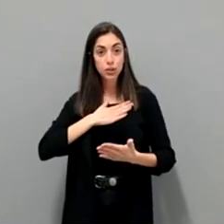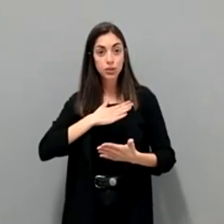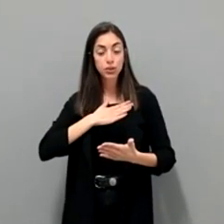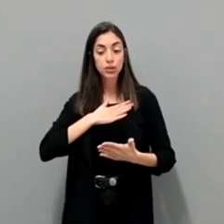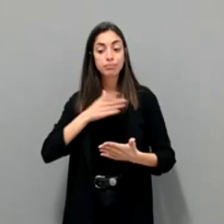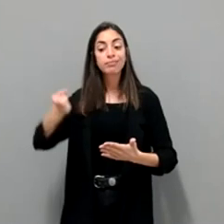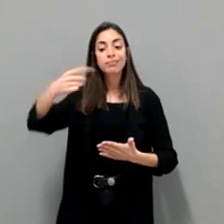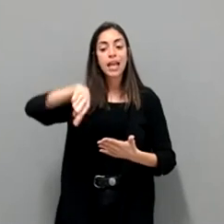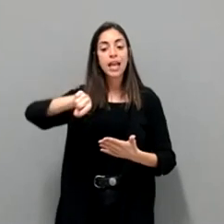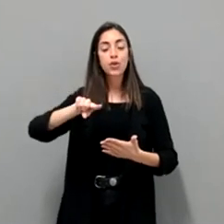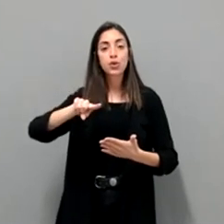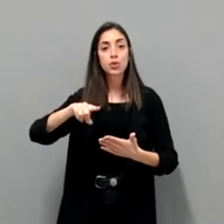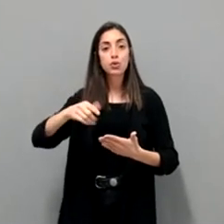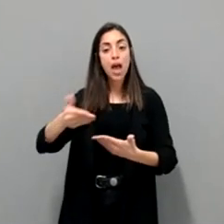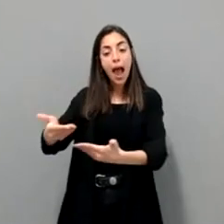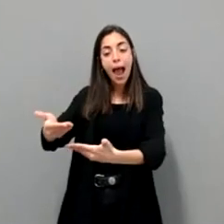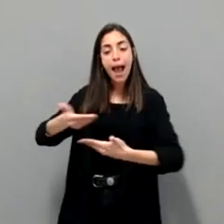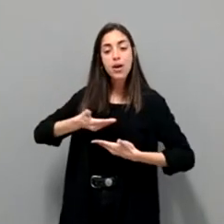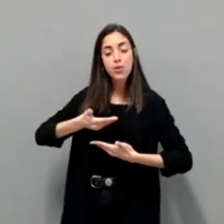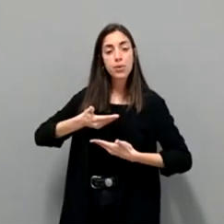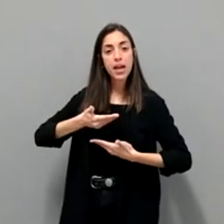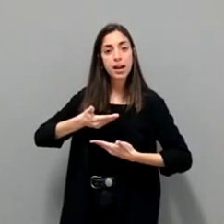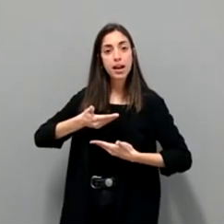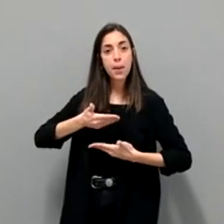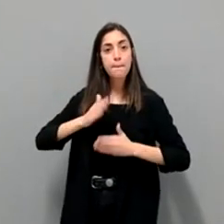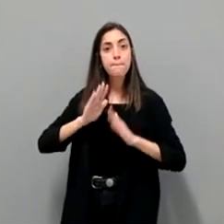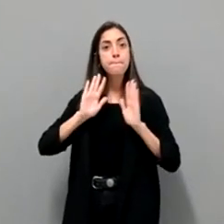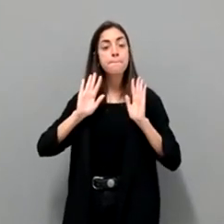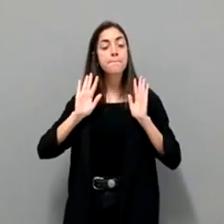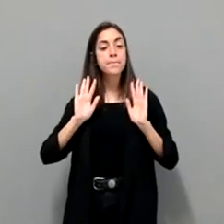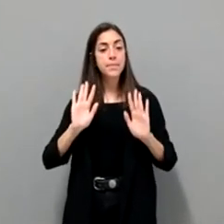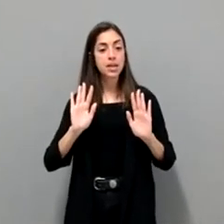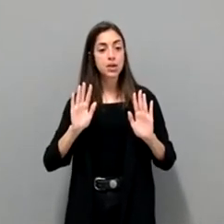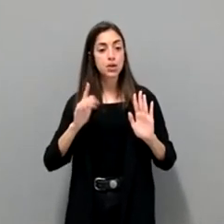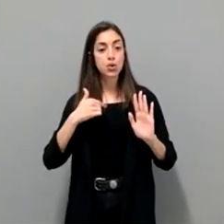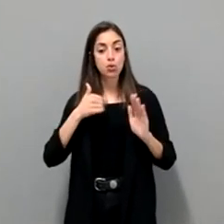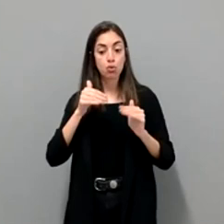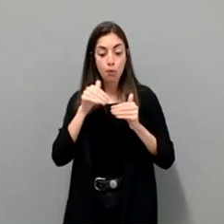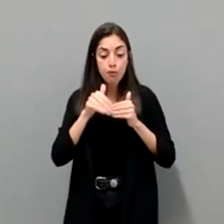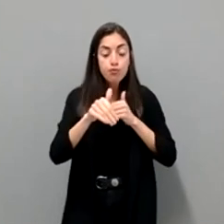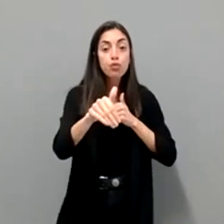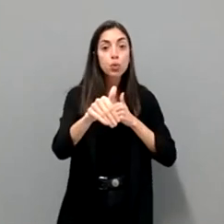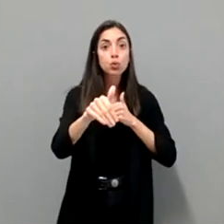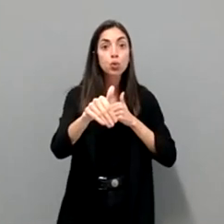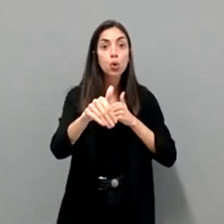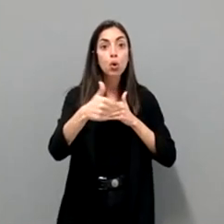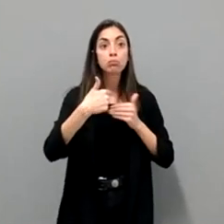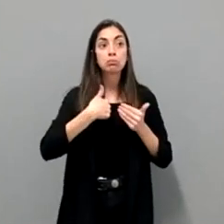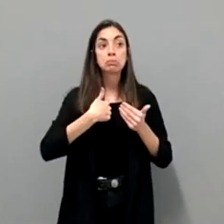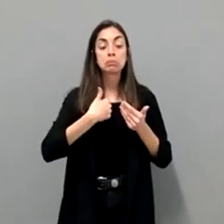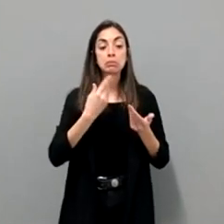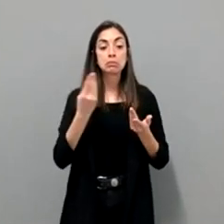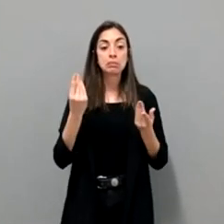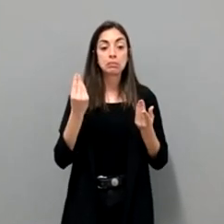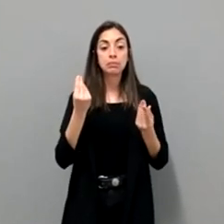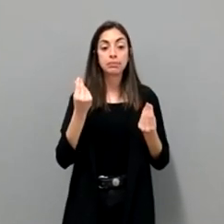puedan echarme una mano, pero a mí, en un futuro, no me importaría estar,